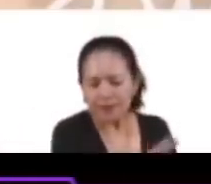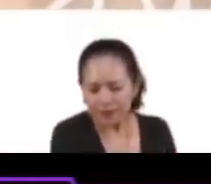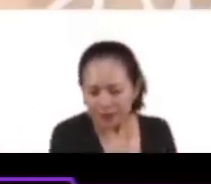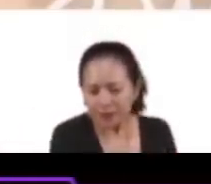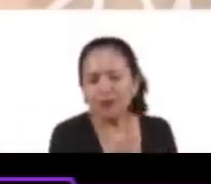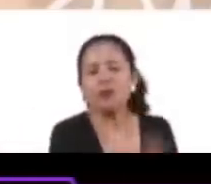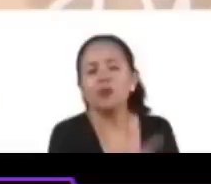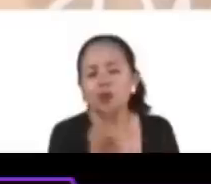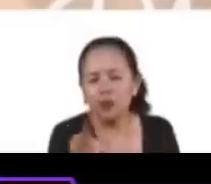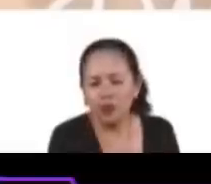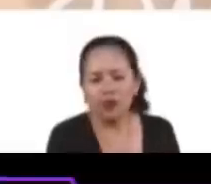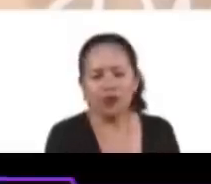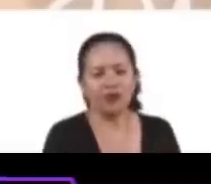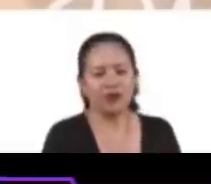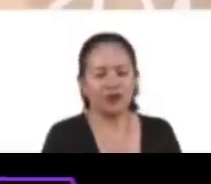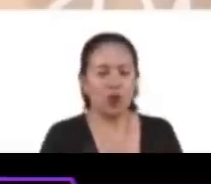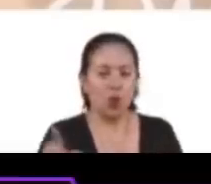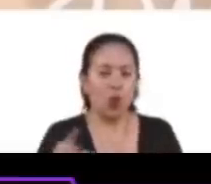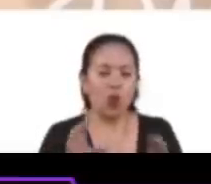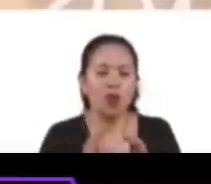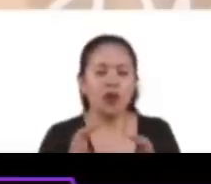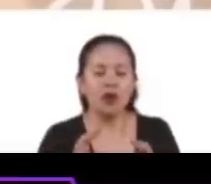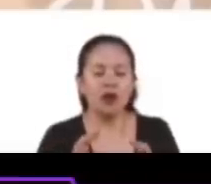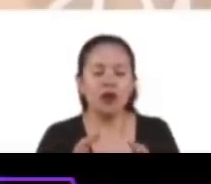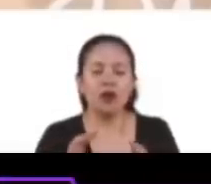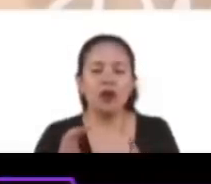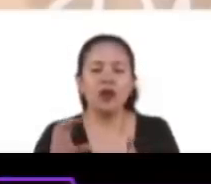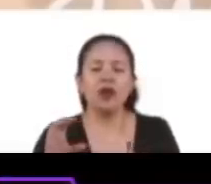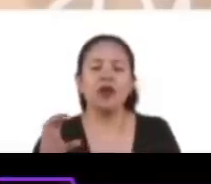coordinador de los diputados del PAN en el Congreso.